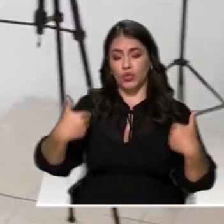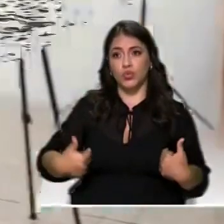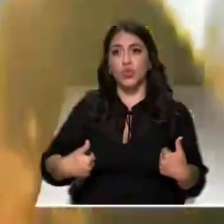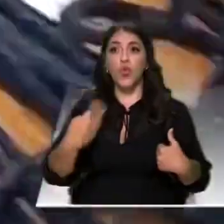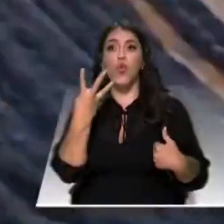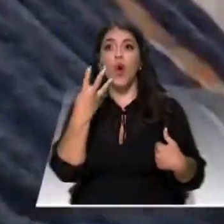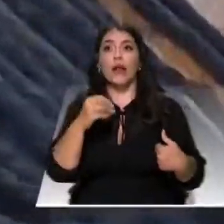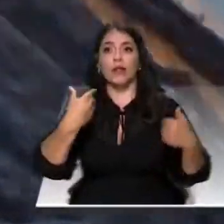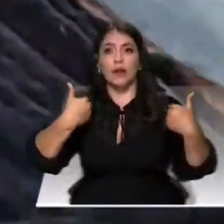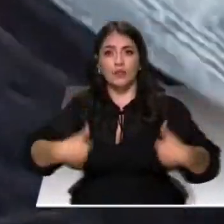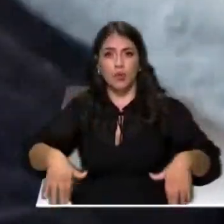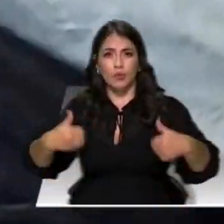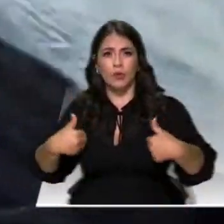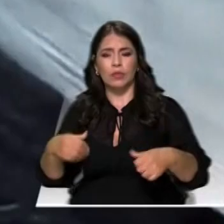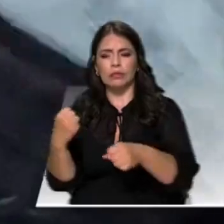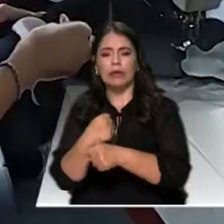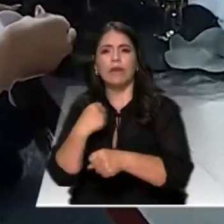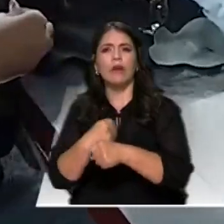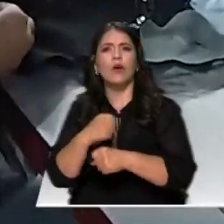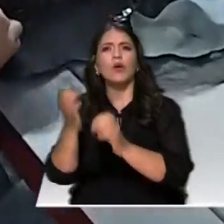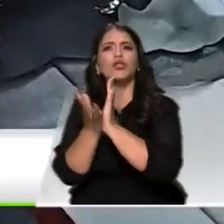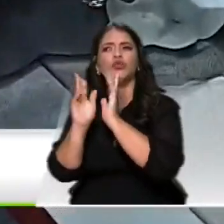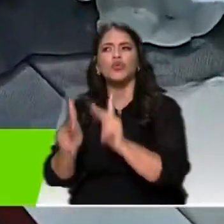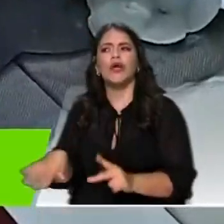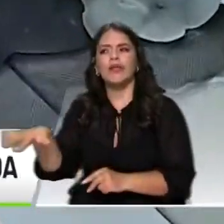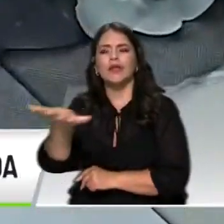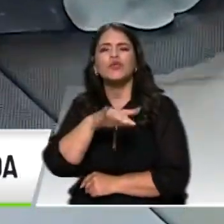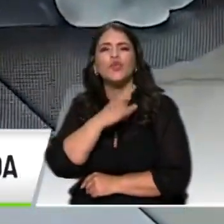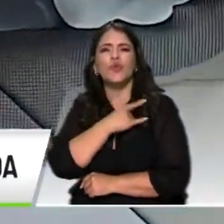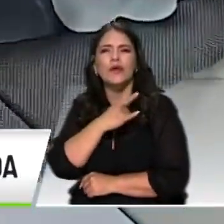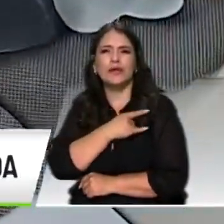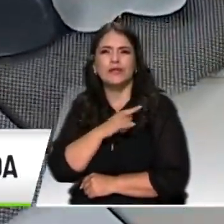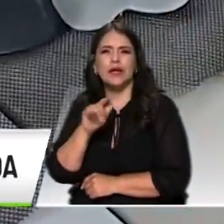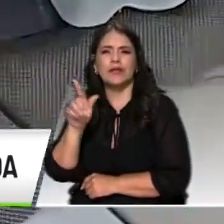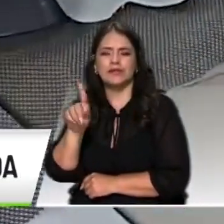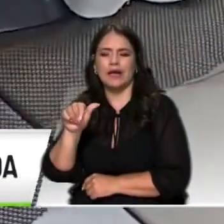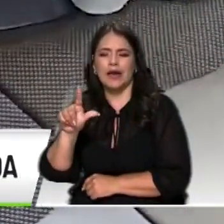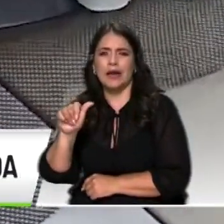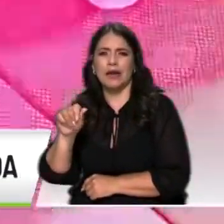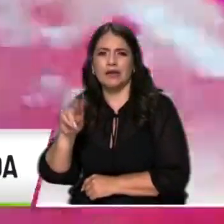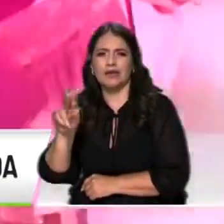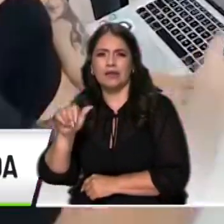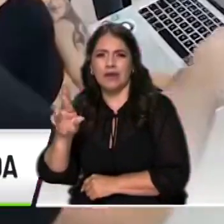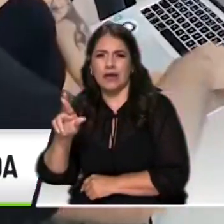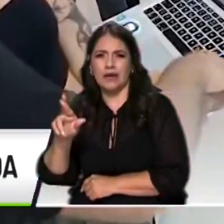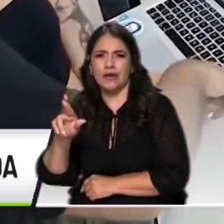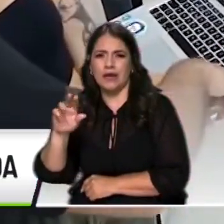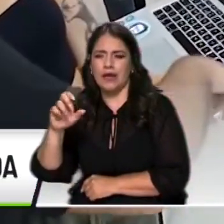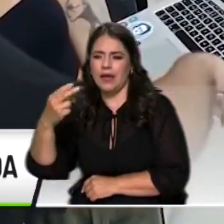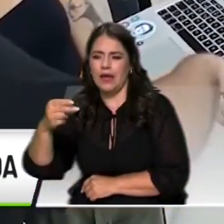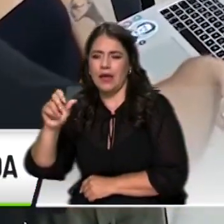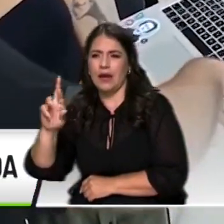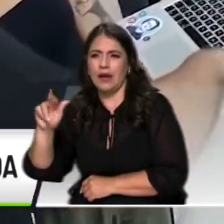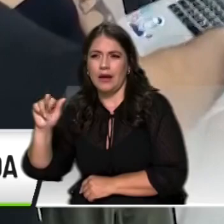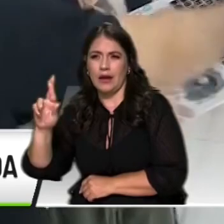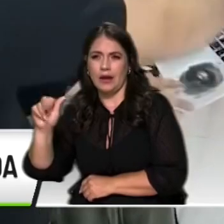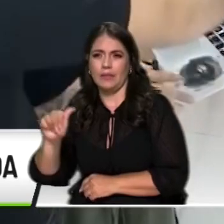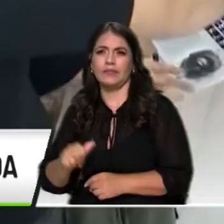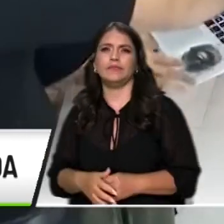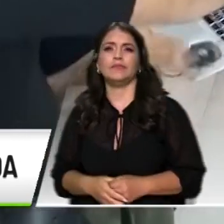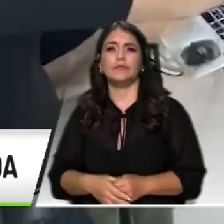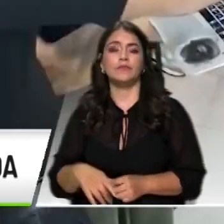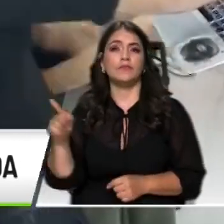podrá evidenciar el trabajo realizado por estudiantes de la Escuela de Artes de la institución universitaria Salazar y Herrera,